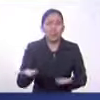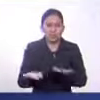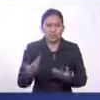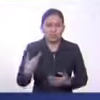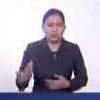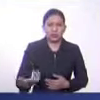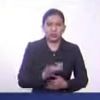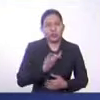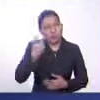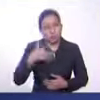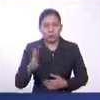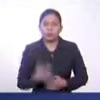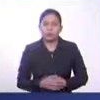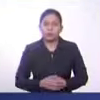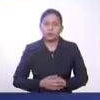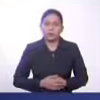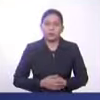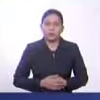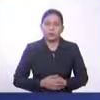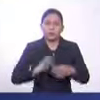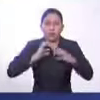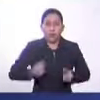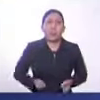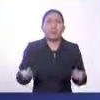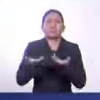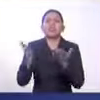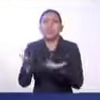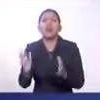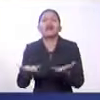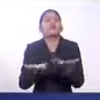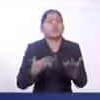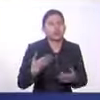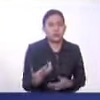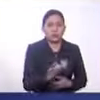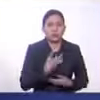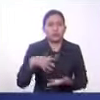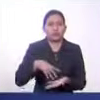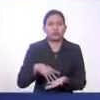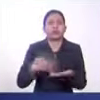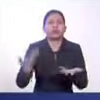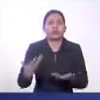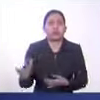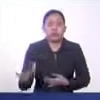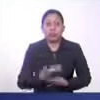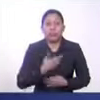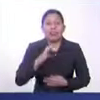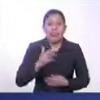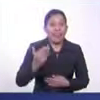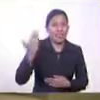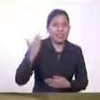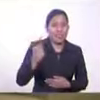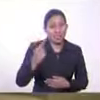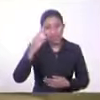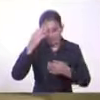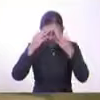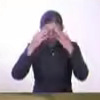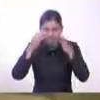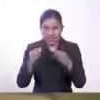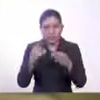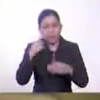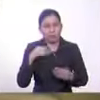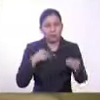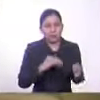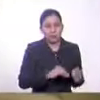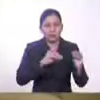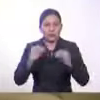nosotros? Por ejemplo, ¿qué hace el Estado, pero qué hacemos nosotros, verdad? Entonces, nosotros, antes de decidir, por ejemplo, migrar a